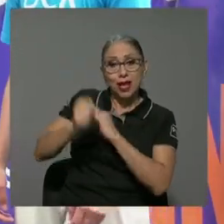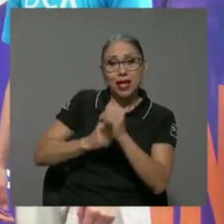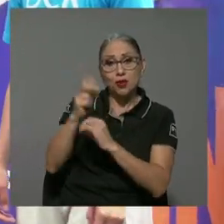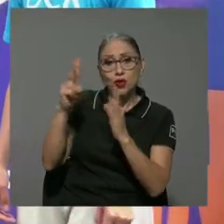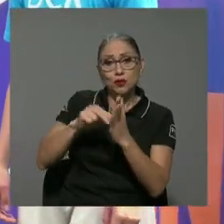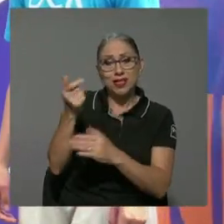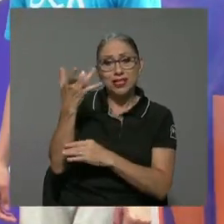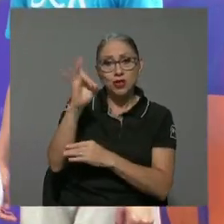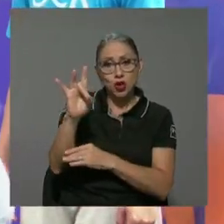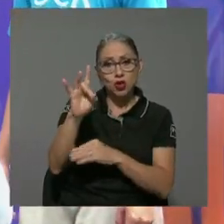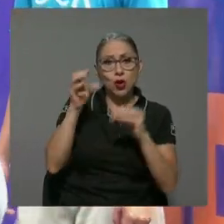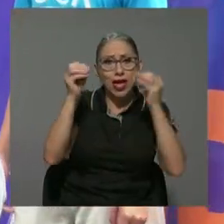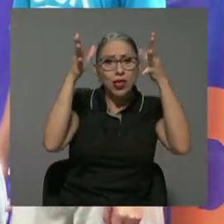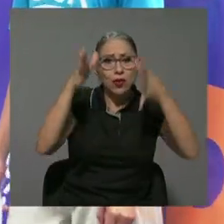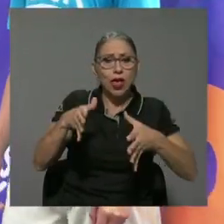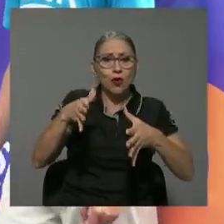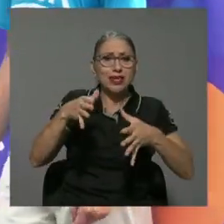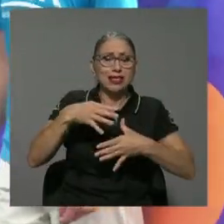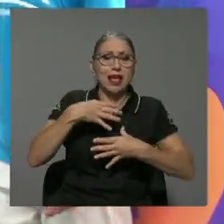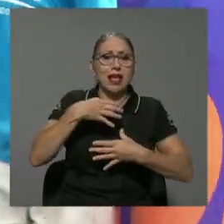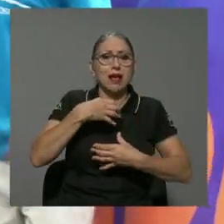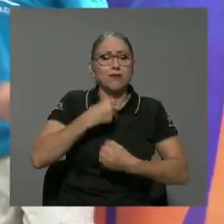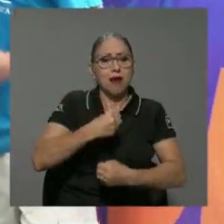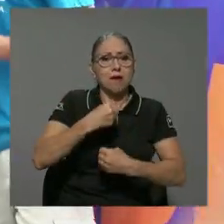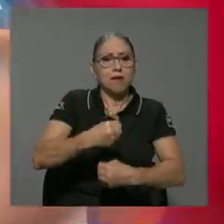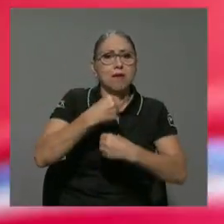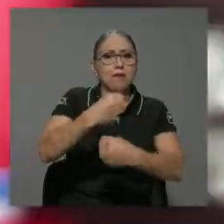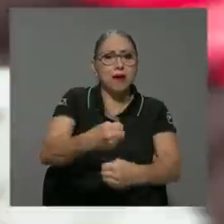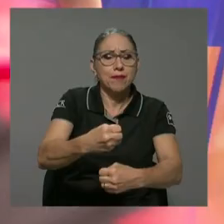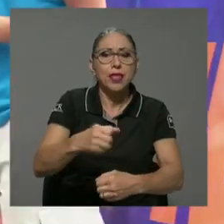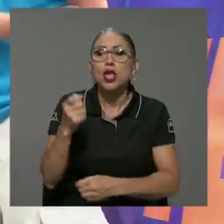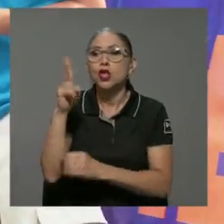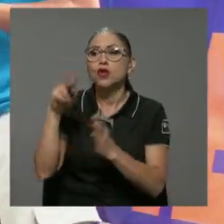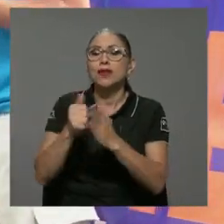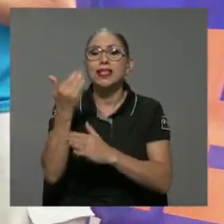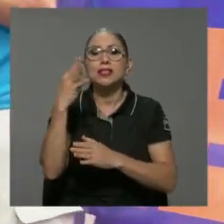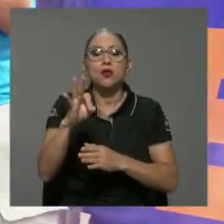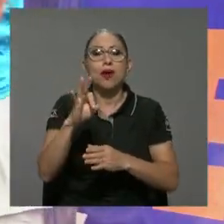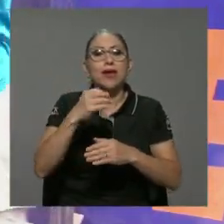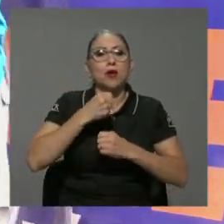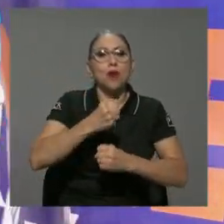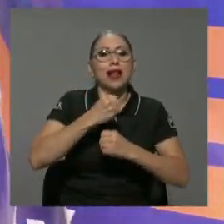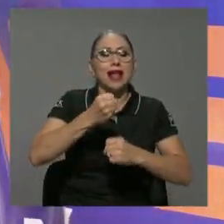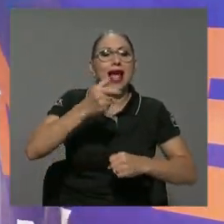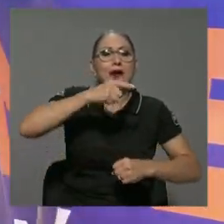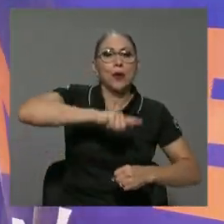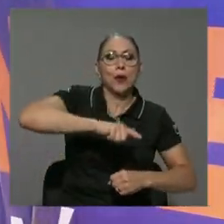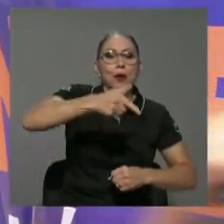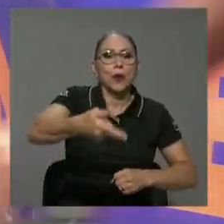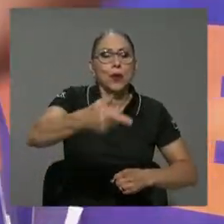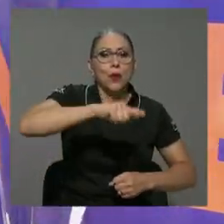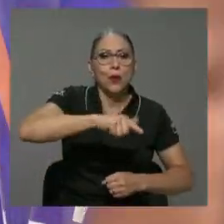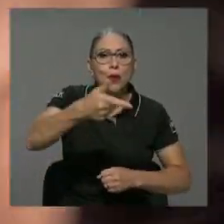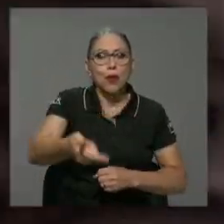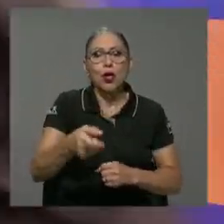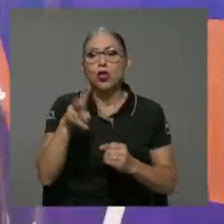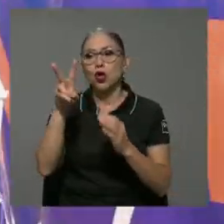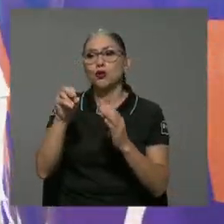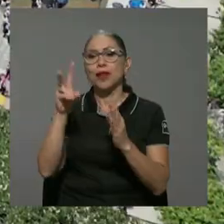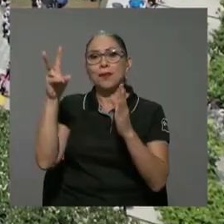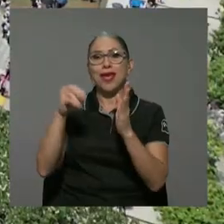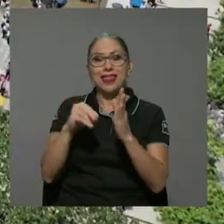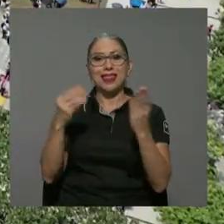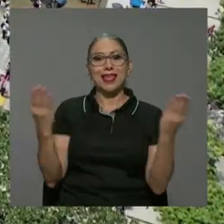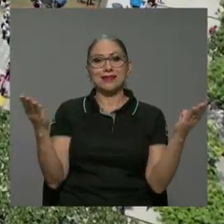educadores, casi que indefinida. 2019, huelga intermitente. 2020, cierre completo por el COVID. Y 2021,